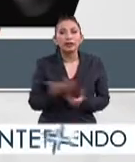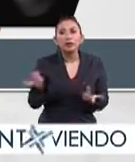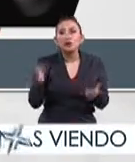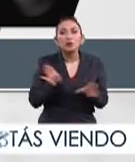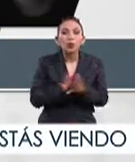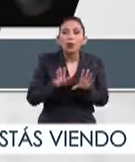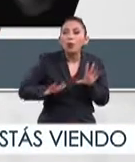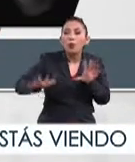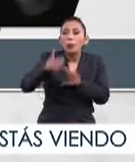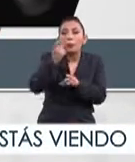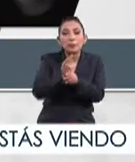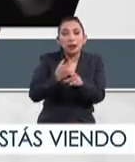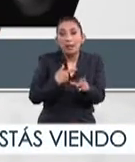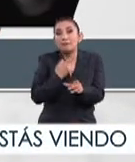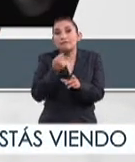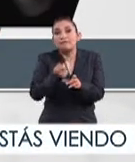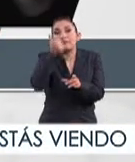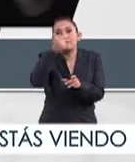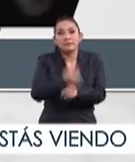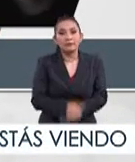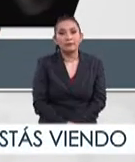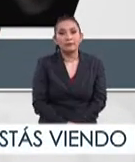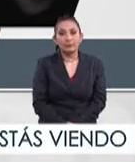cómo fue ese primer momento.